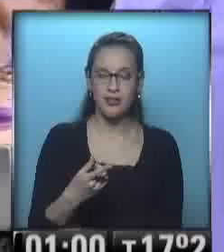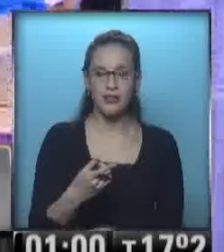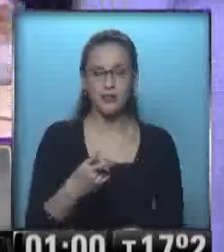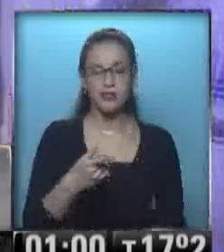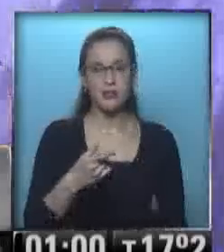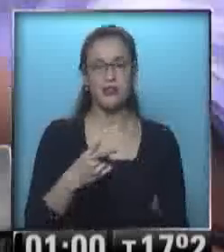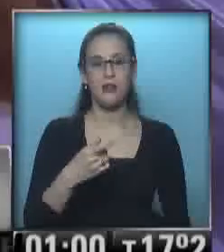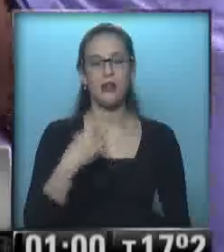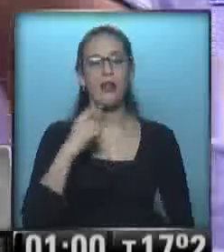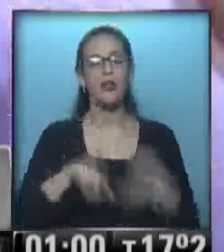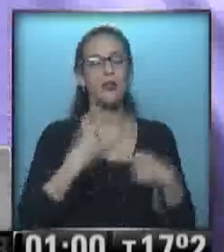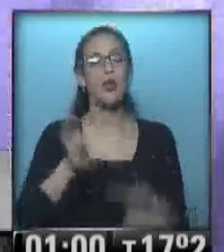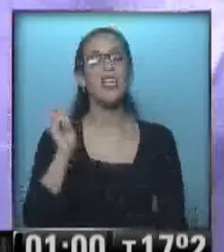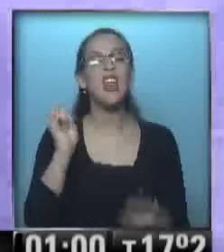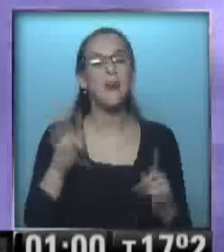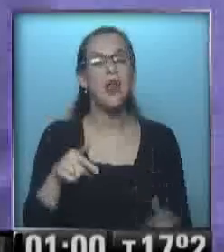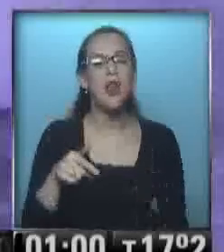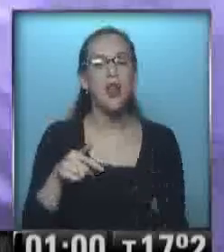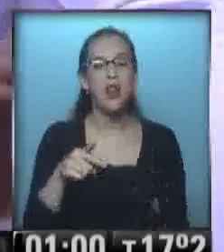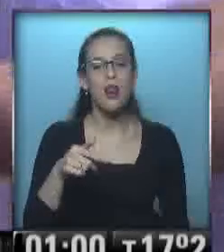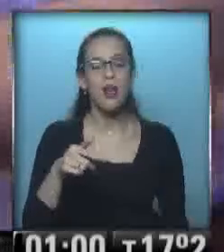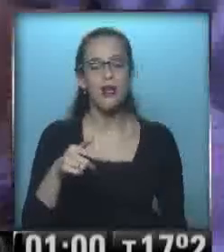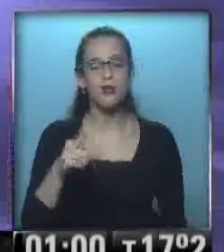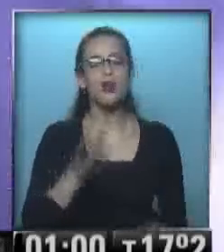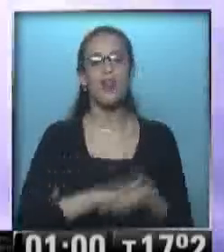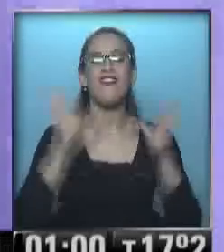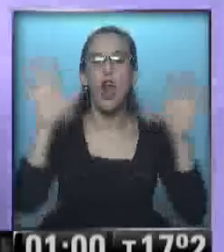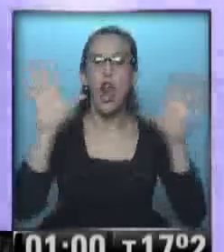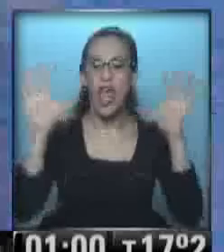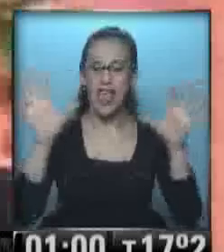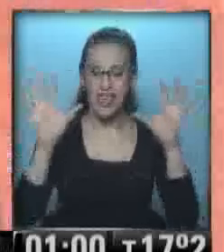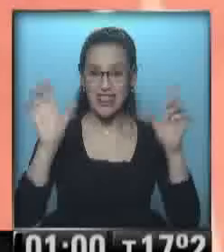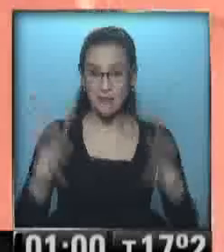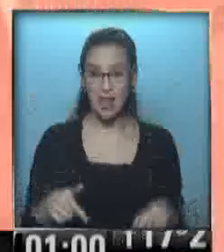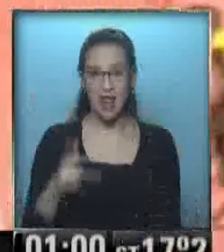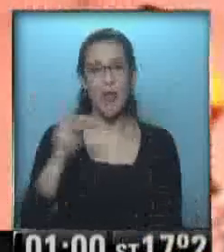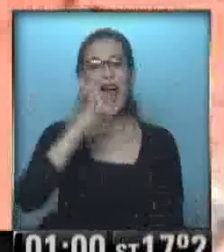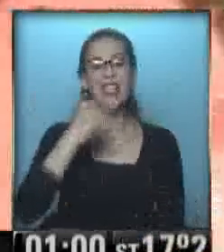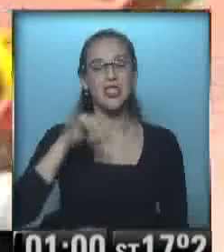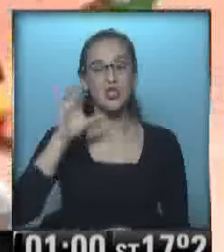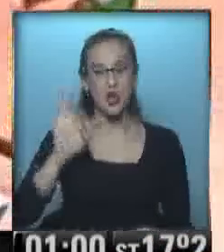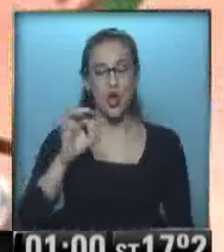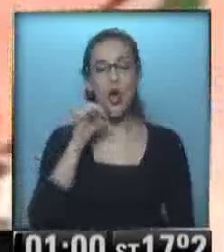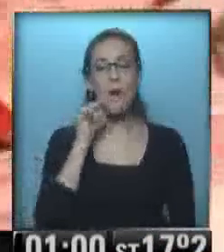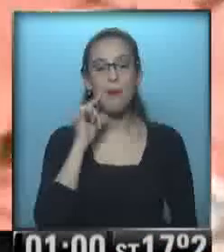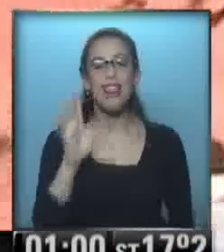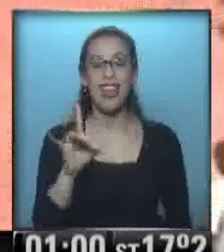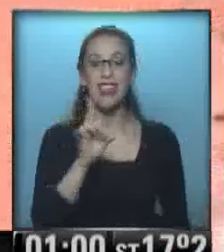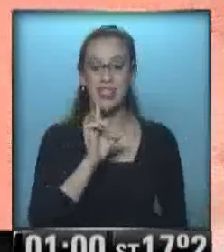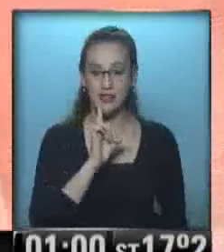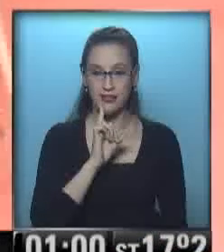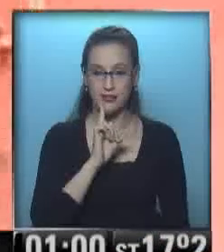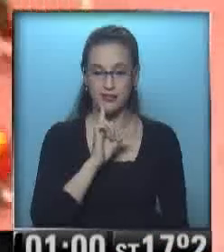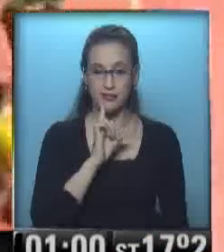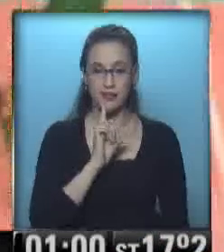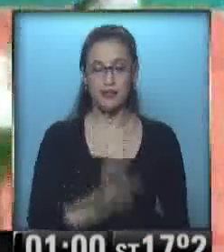pero en el Mundial de Vóley, es el seleccionado conducido por Julio Velasco, que ha conseguido una buena victoria frente a Camerún. Y de esta forma,